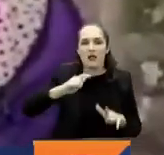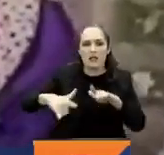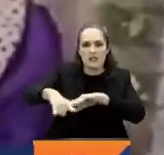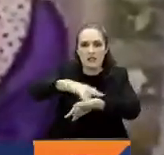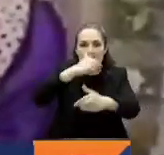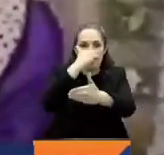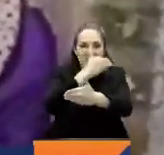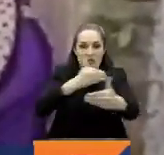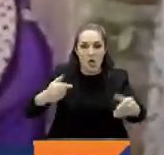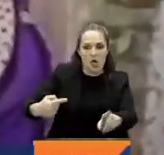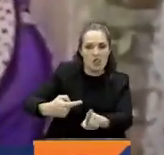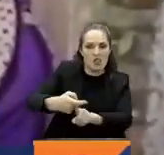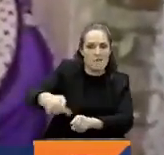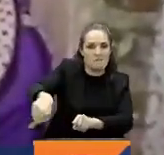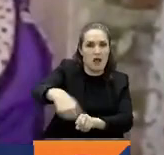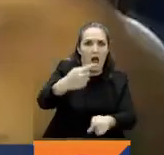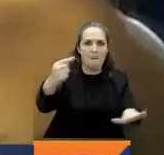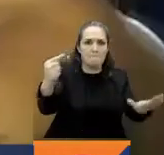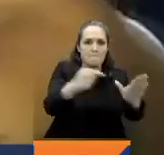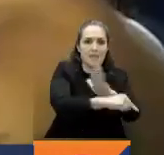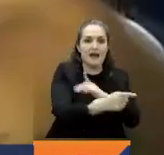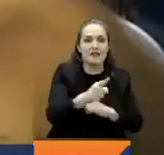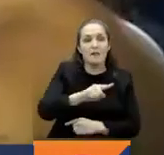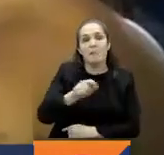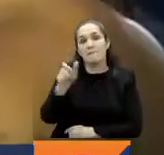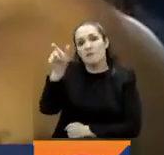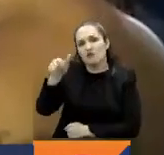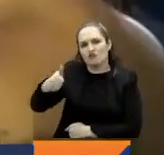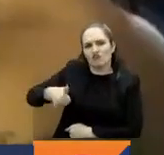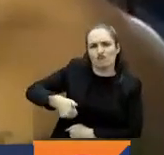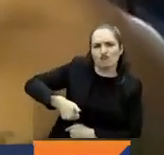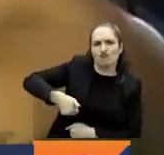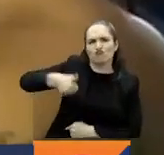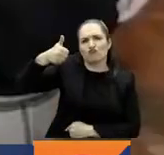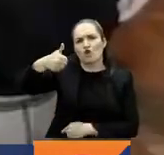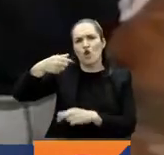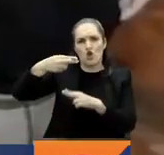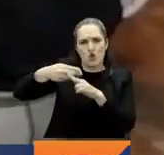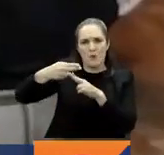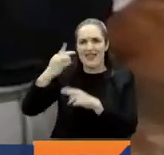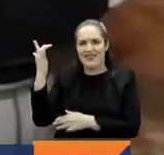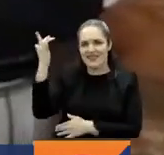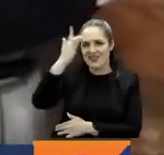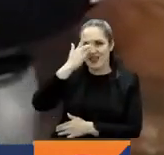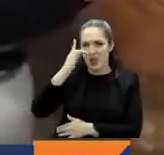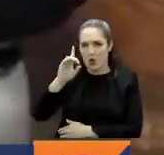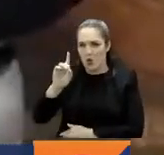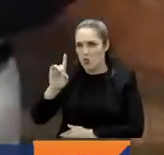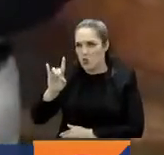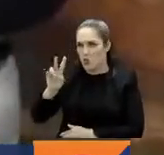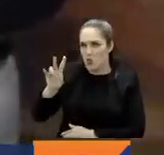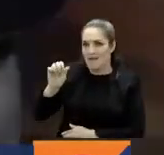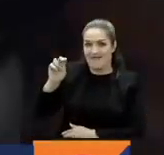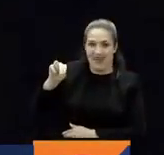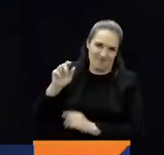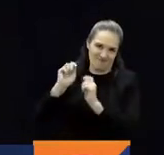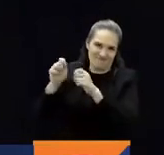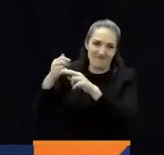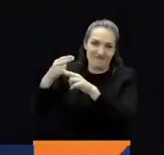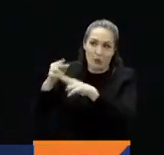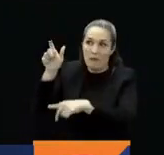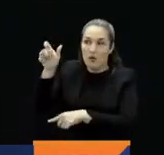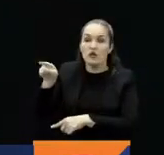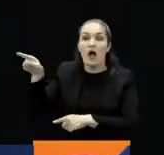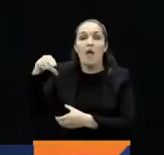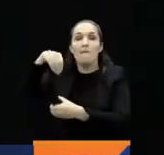homicidios e igualmente determinaron que el negro Dubán, cabecilla de la estructura, era el encargado de coordinar el cobro de extorsiones y homicidios desde la